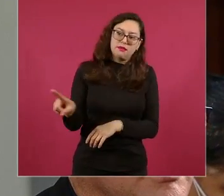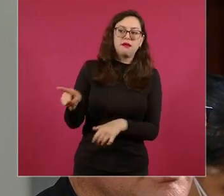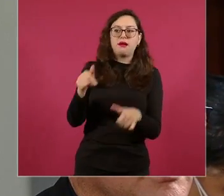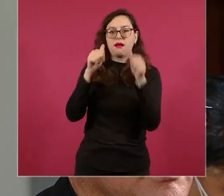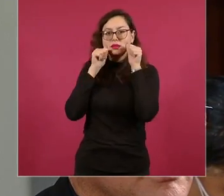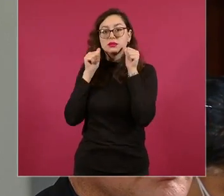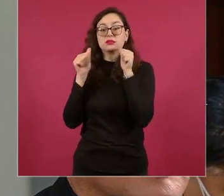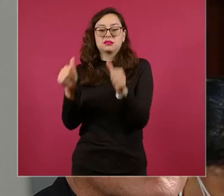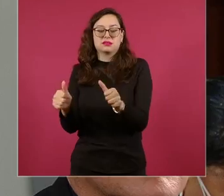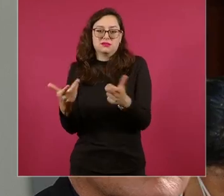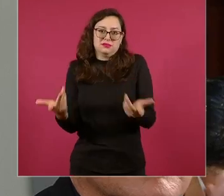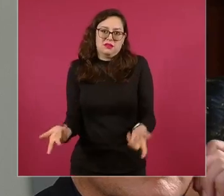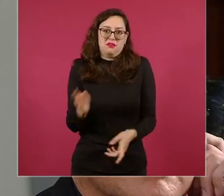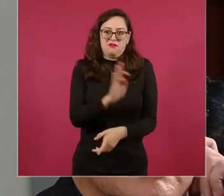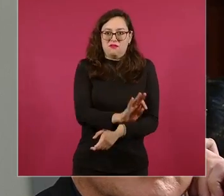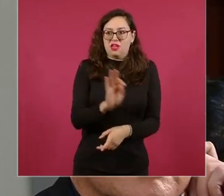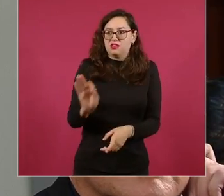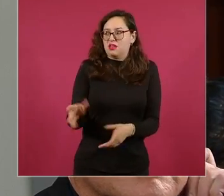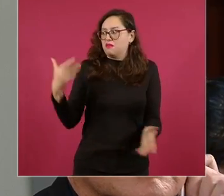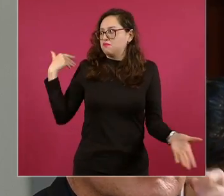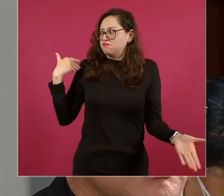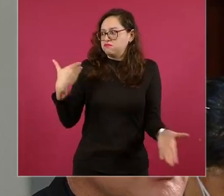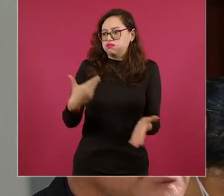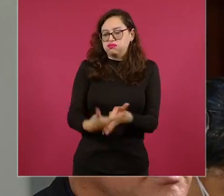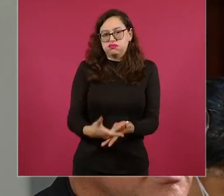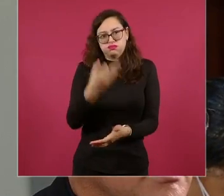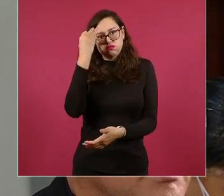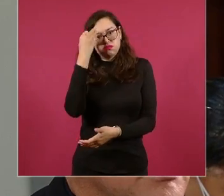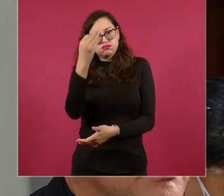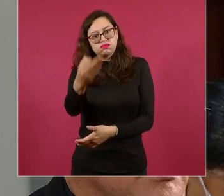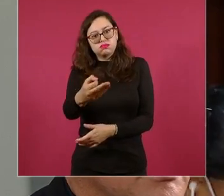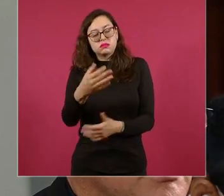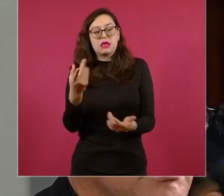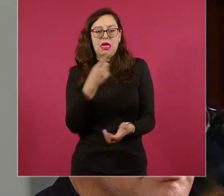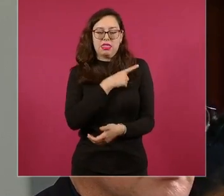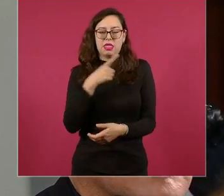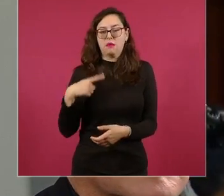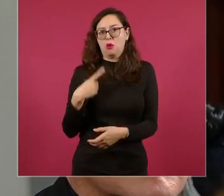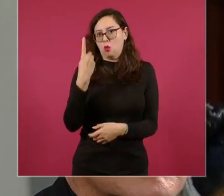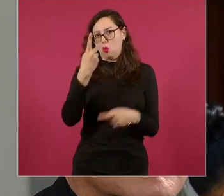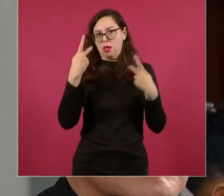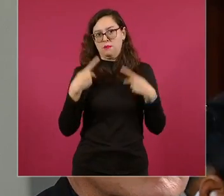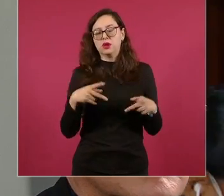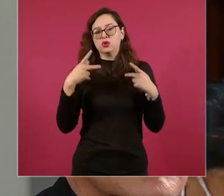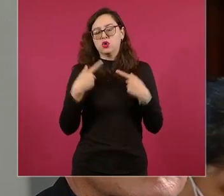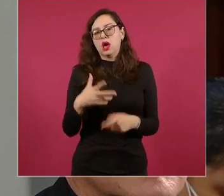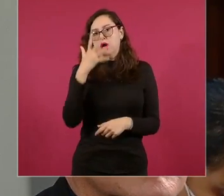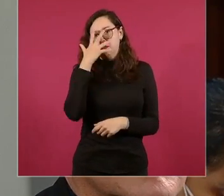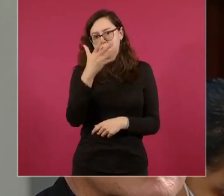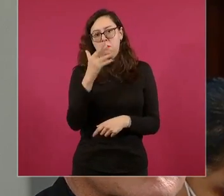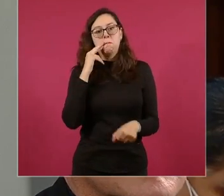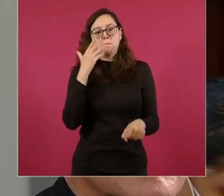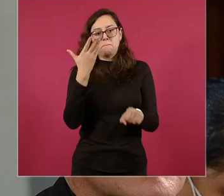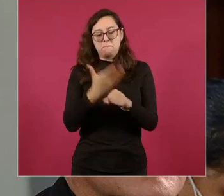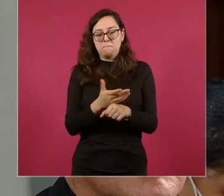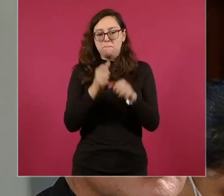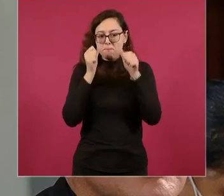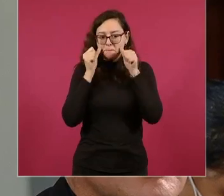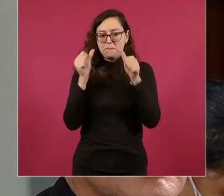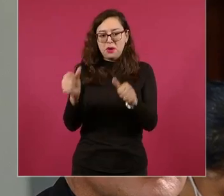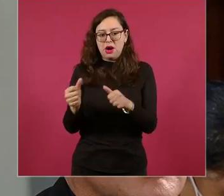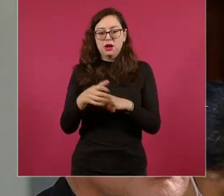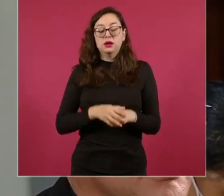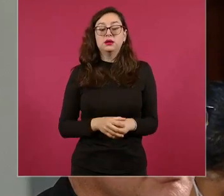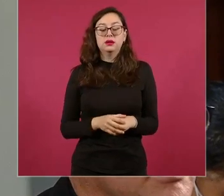hay fechas de atención y que designe a alguien que dé seguimiento a dicha resolución presidente